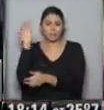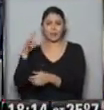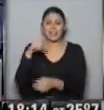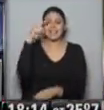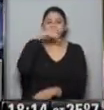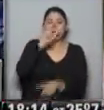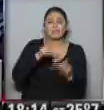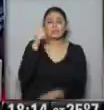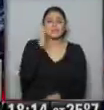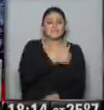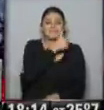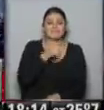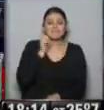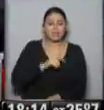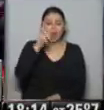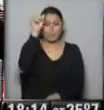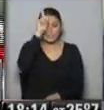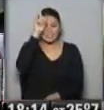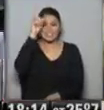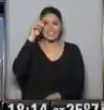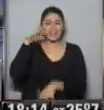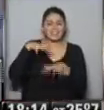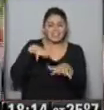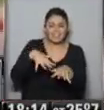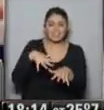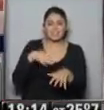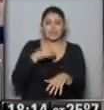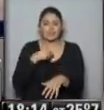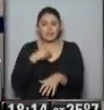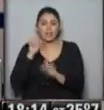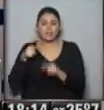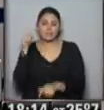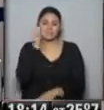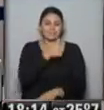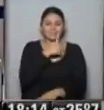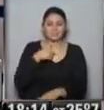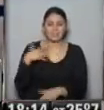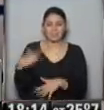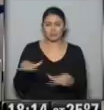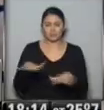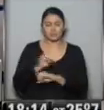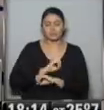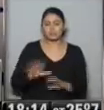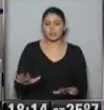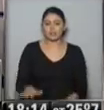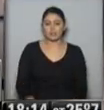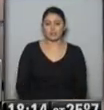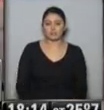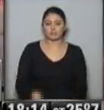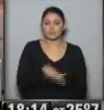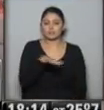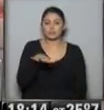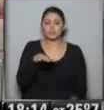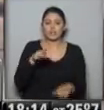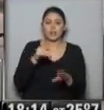heridos, policías, hinchas, simpatizantes. Una verdadera locura lo que se vivió en